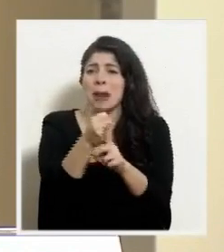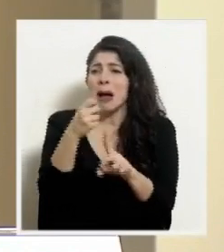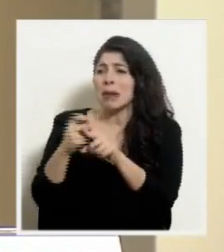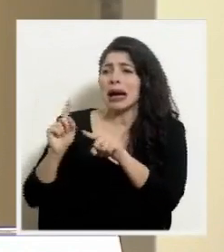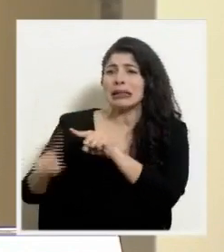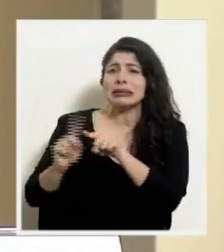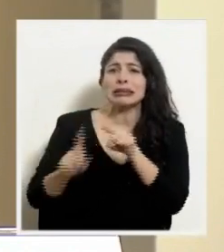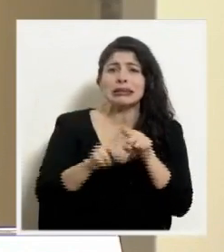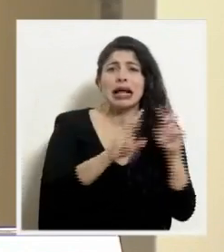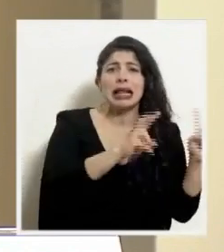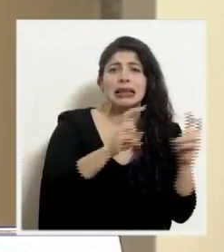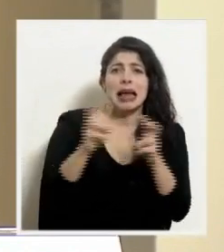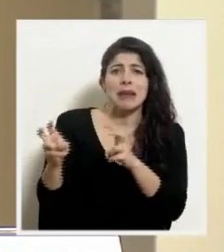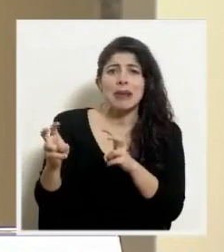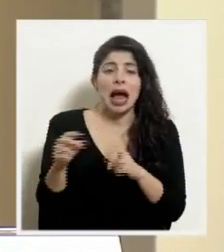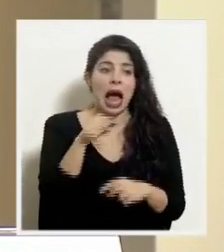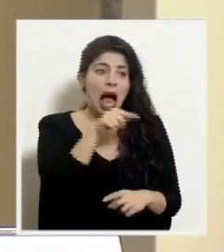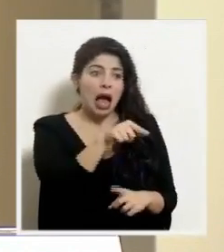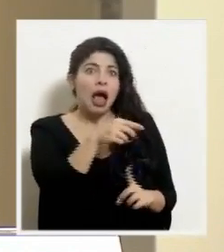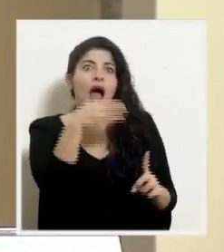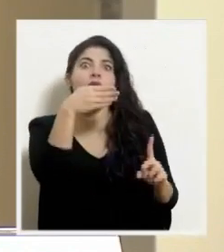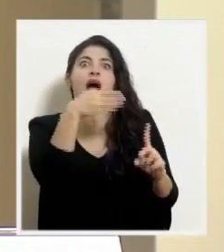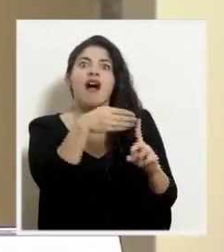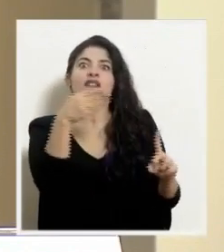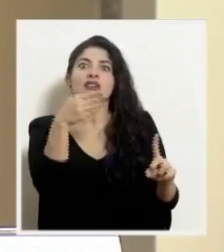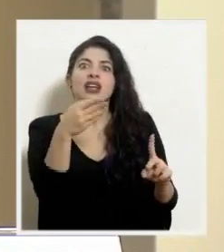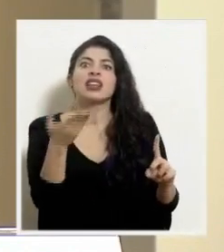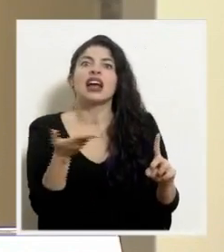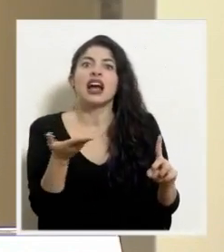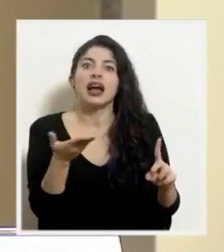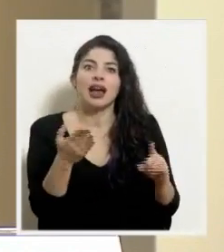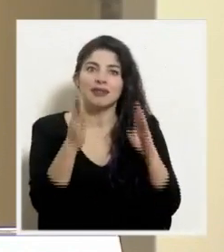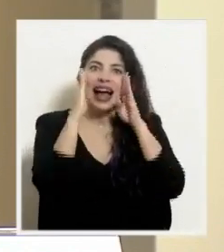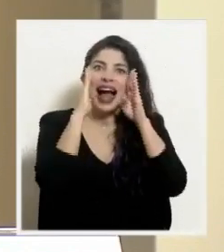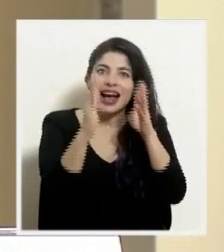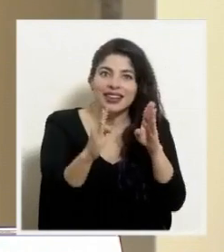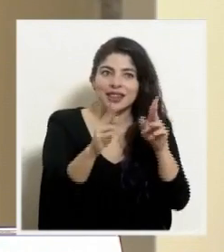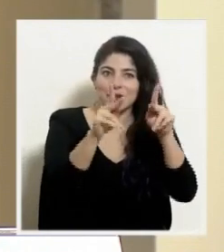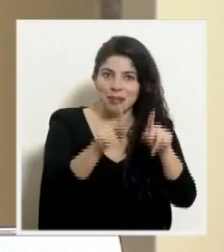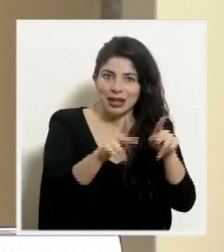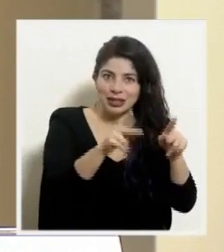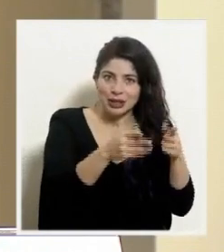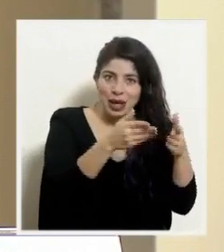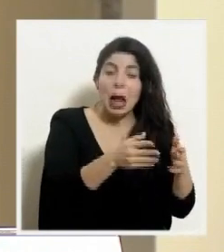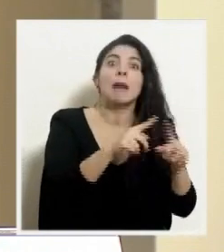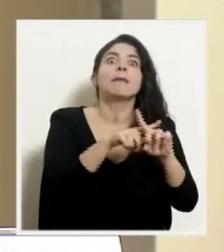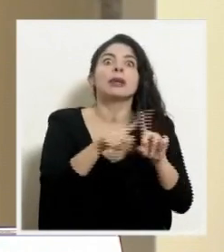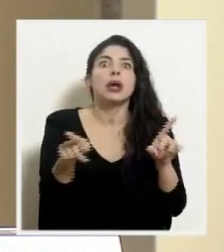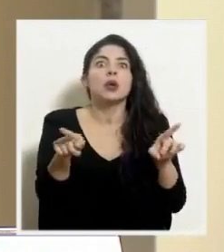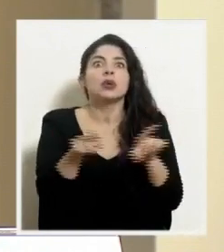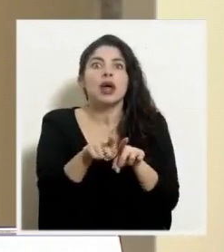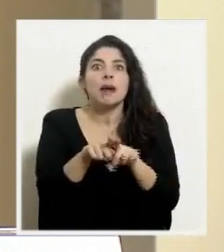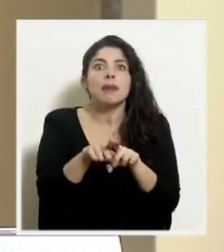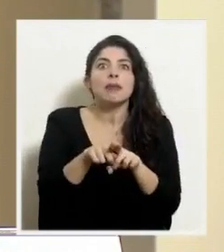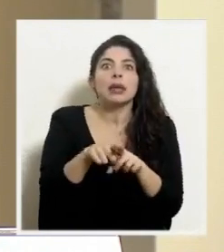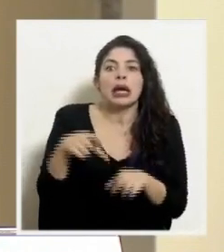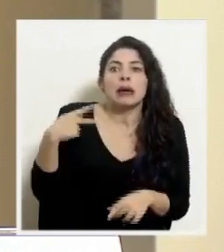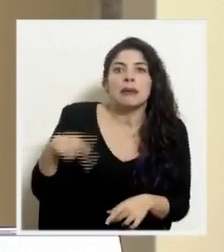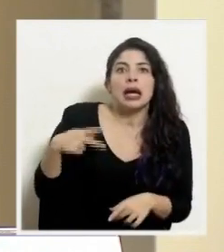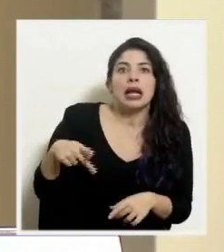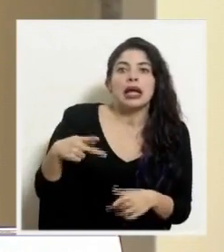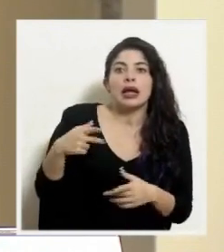solamente está en juego la capacidad de la atención de las personas, sino también la capacidad